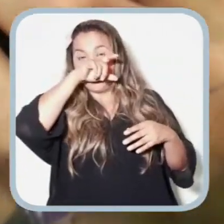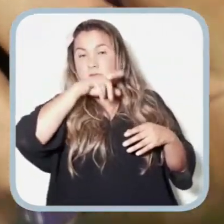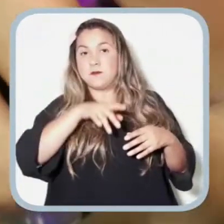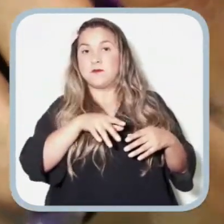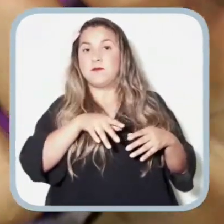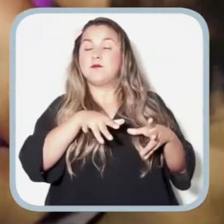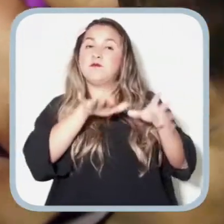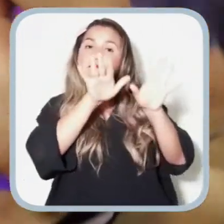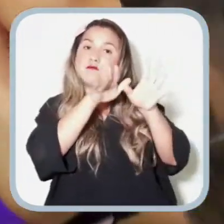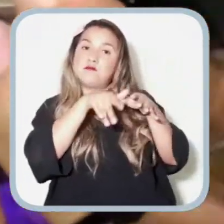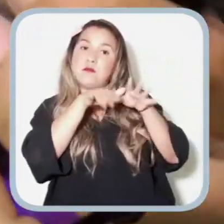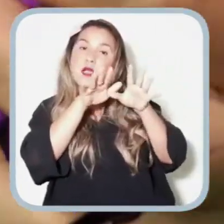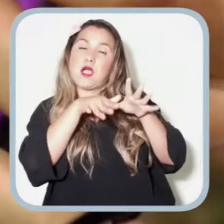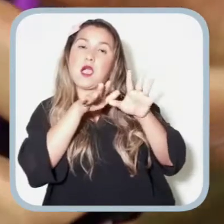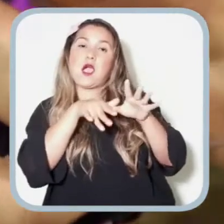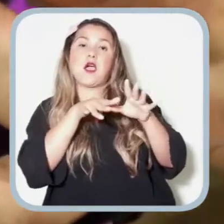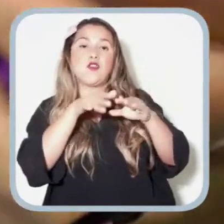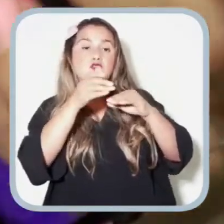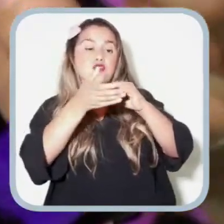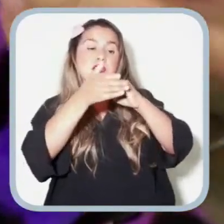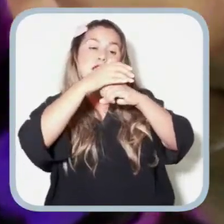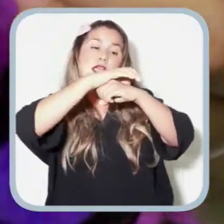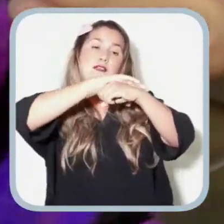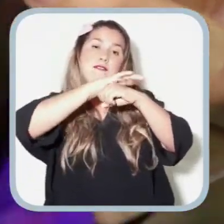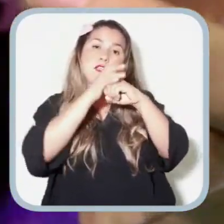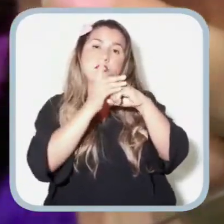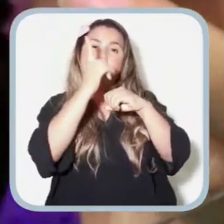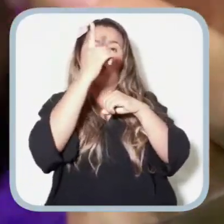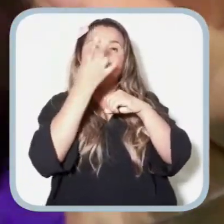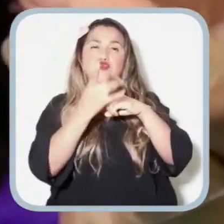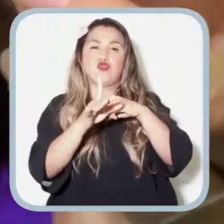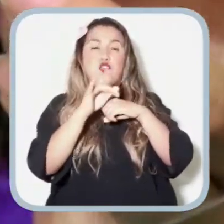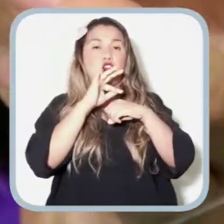de un color tan parejo la cabeza está tampoco bien